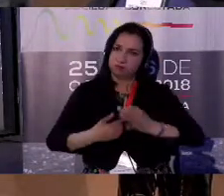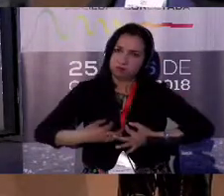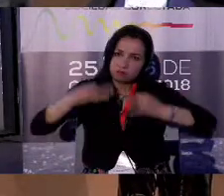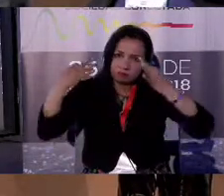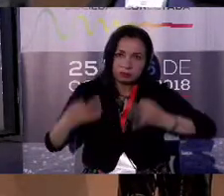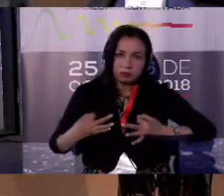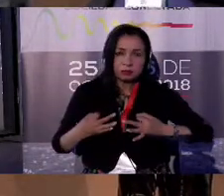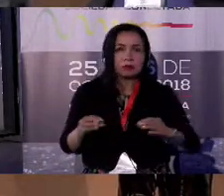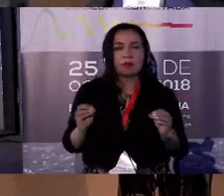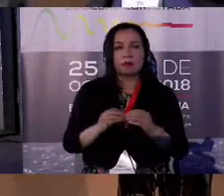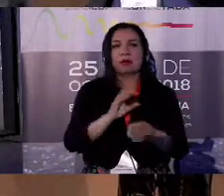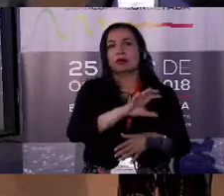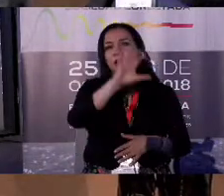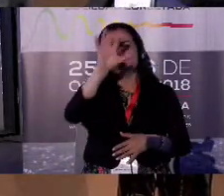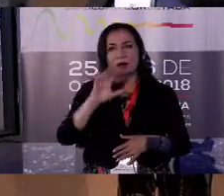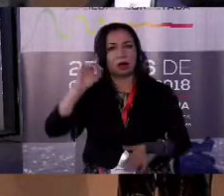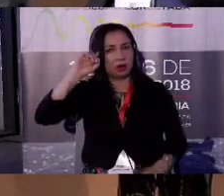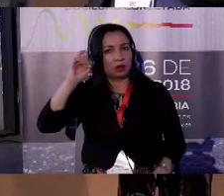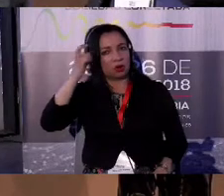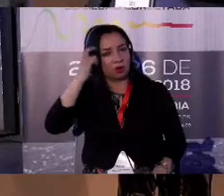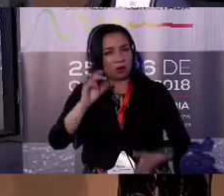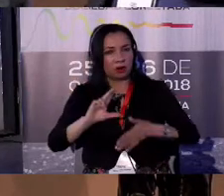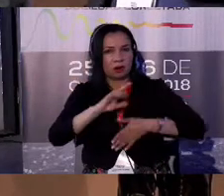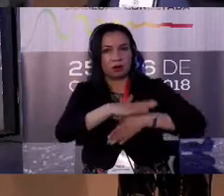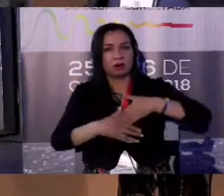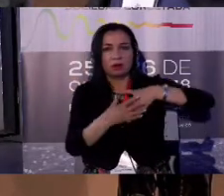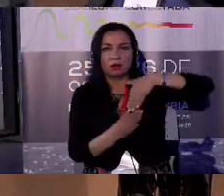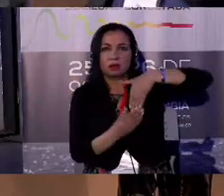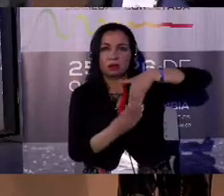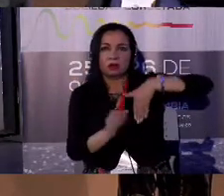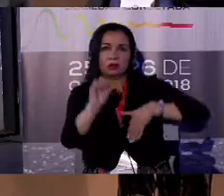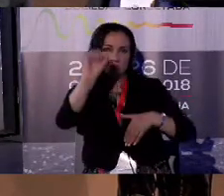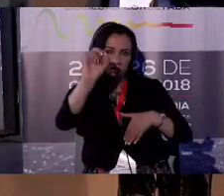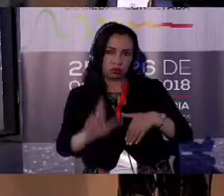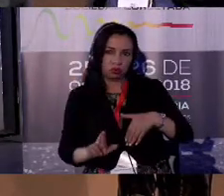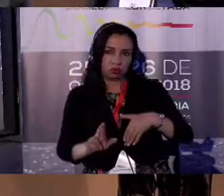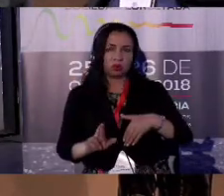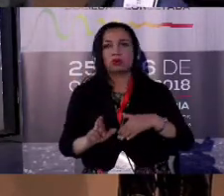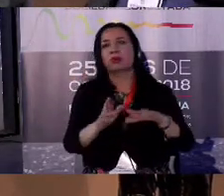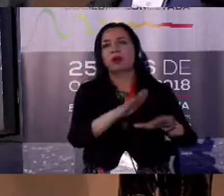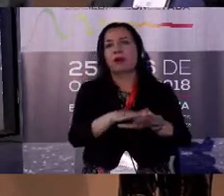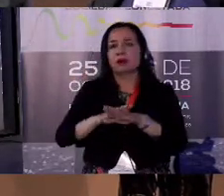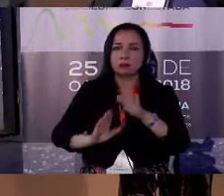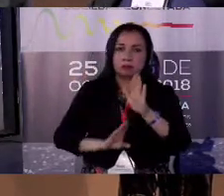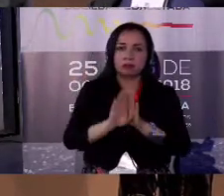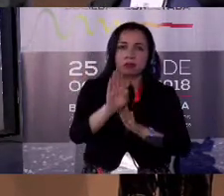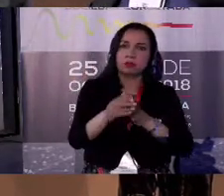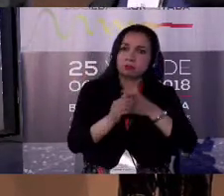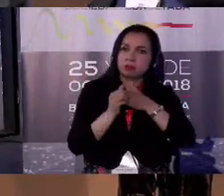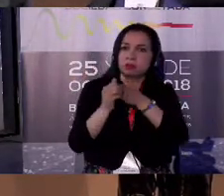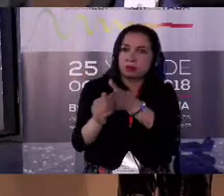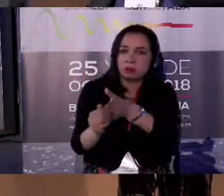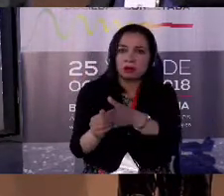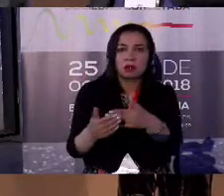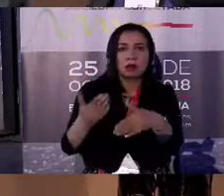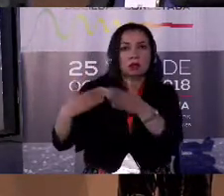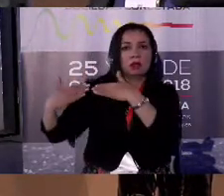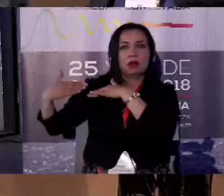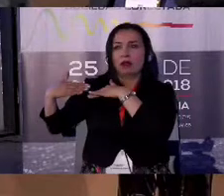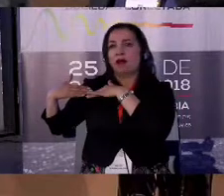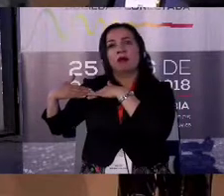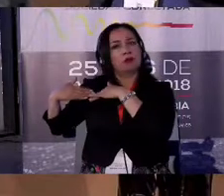región, en el Cono Sur particularmente, es que se avance en esa dirección y no se retroceda, por el contrario, que es un